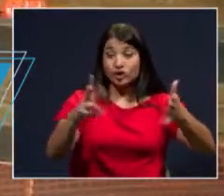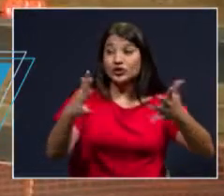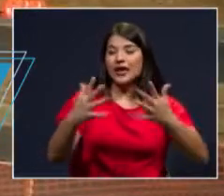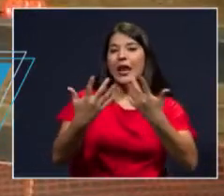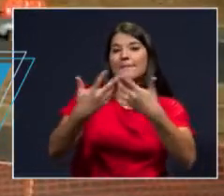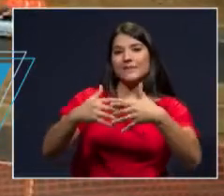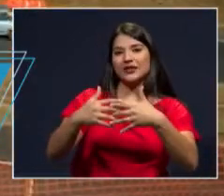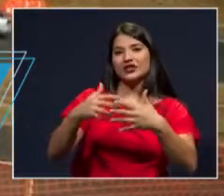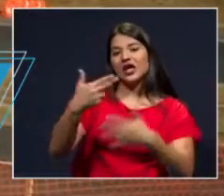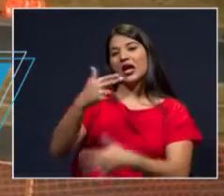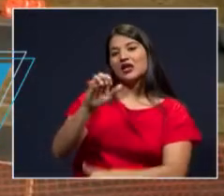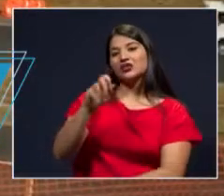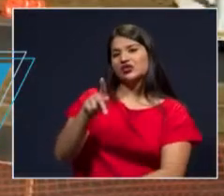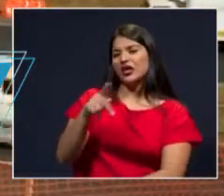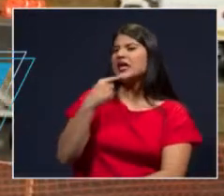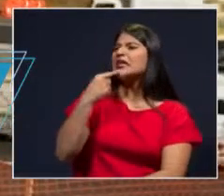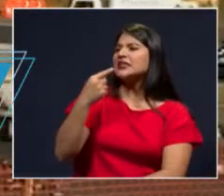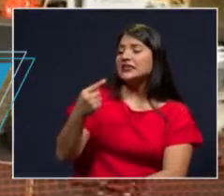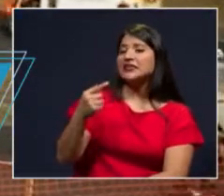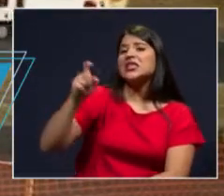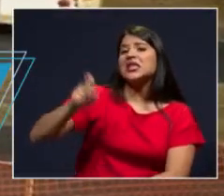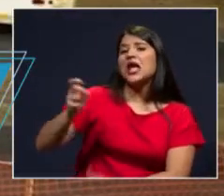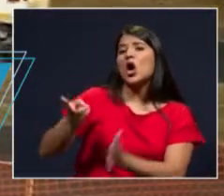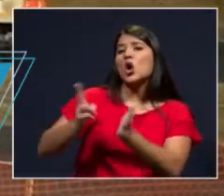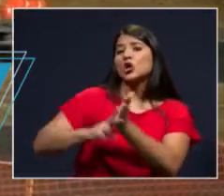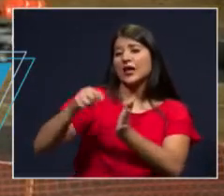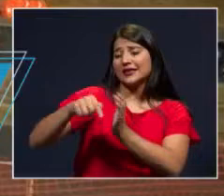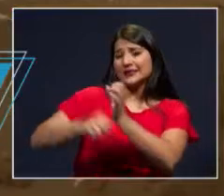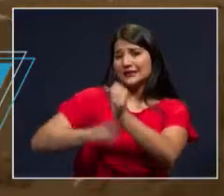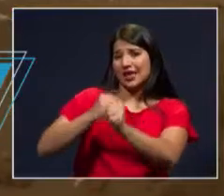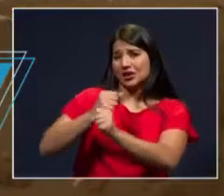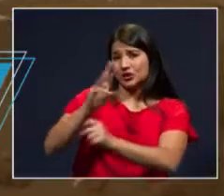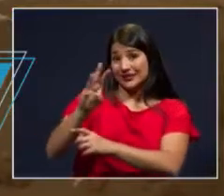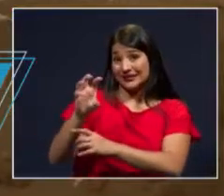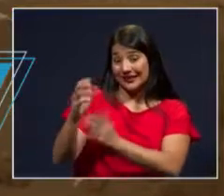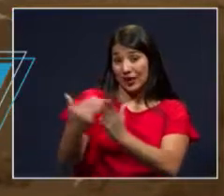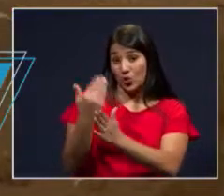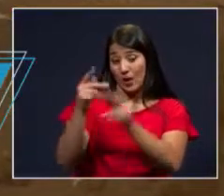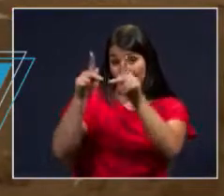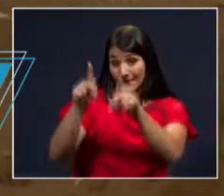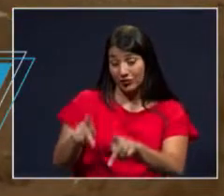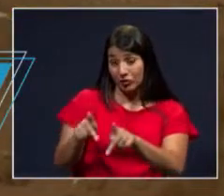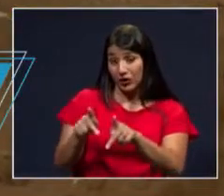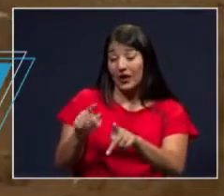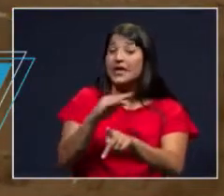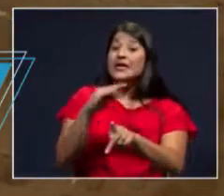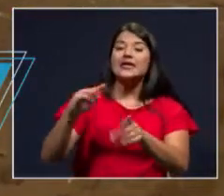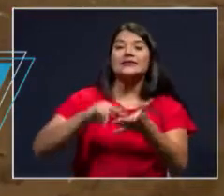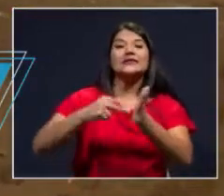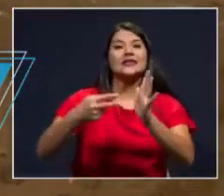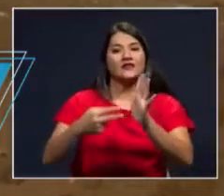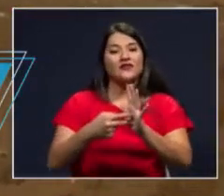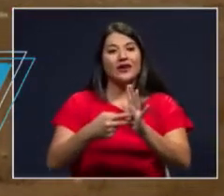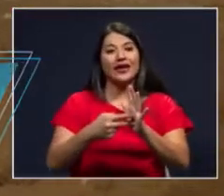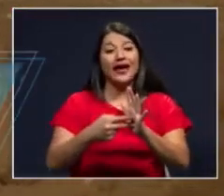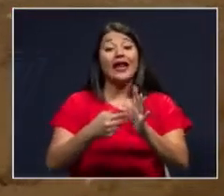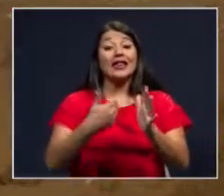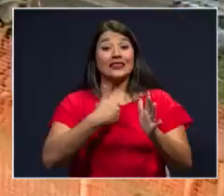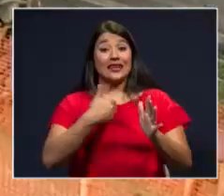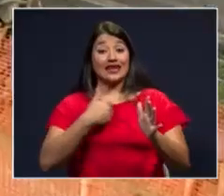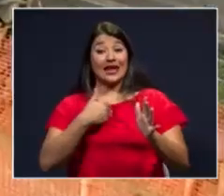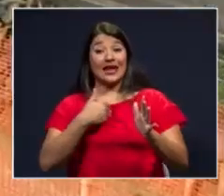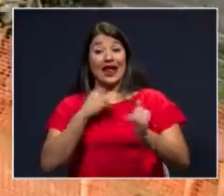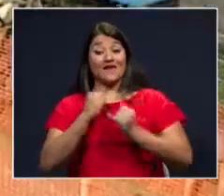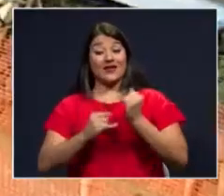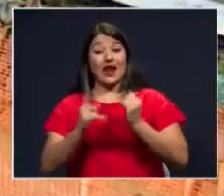que, de acuerdo con las proyecciones, será necesario contratar este año 600 nuevas personas. Con ello, aumentará a 1.100 el total de mano